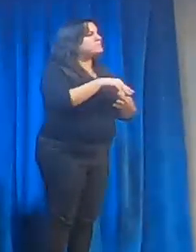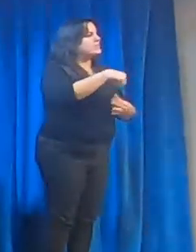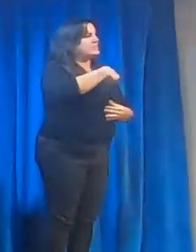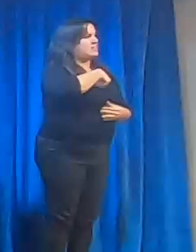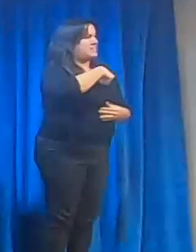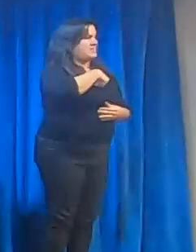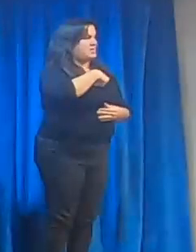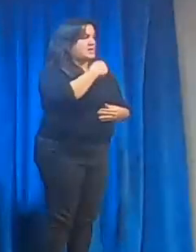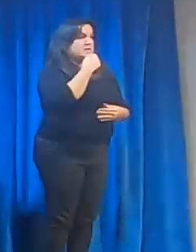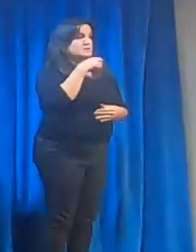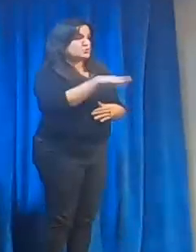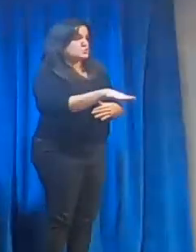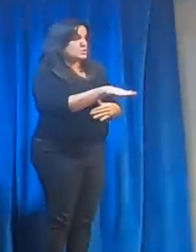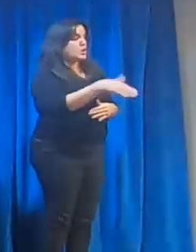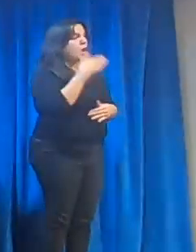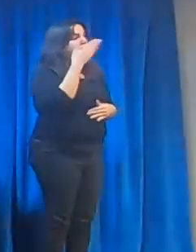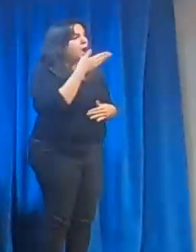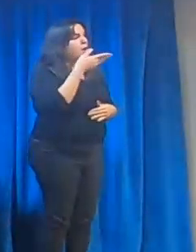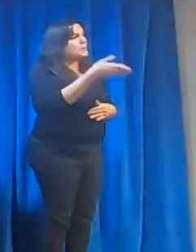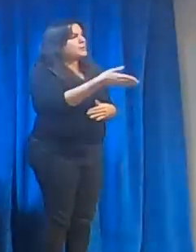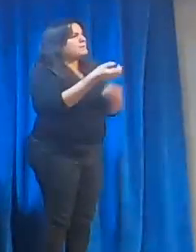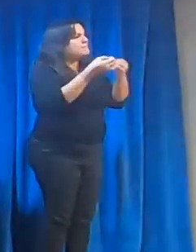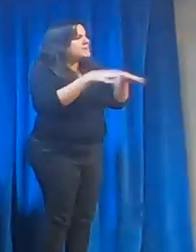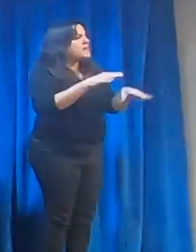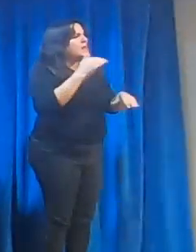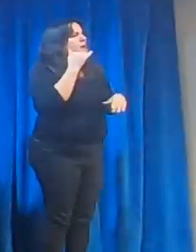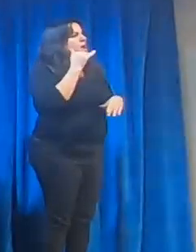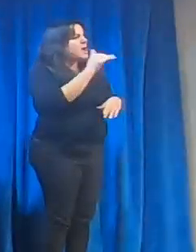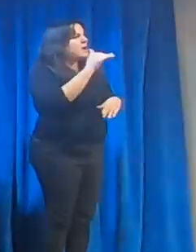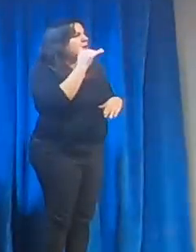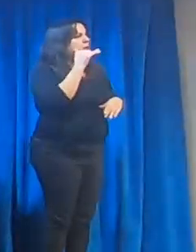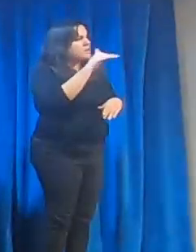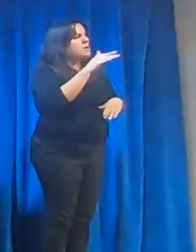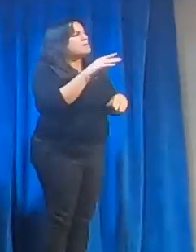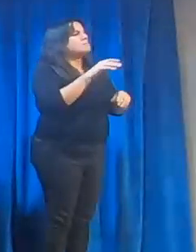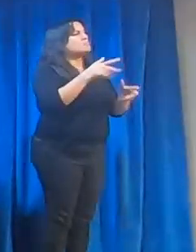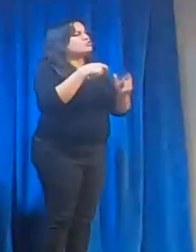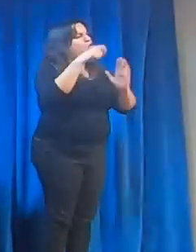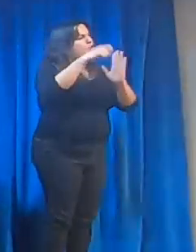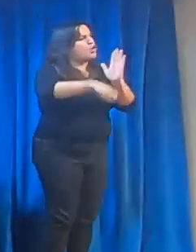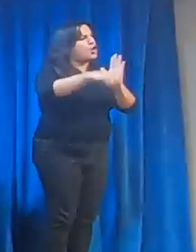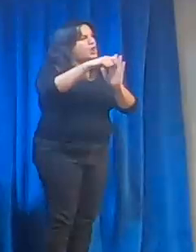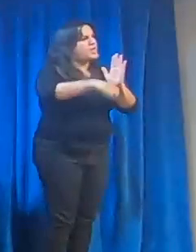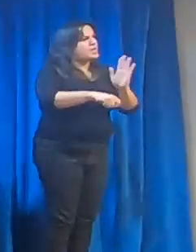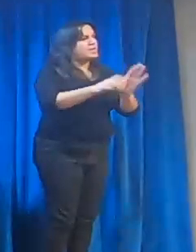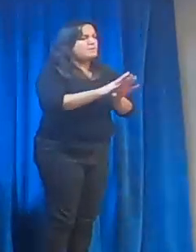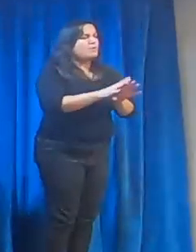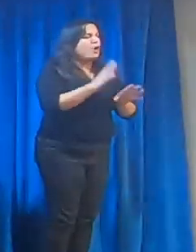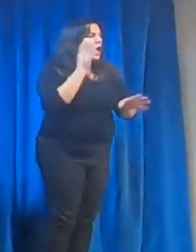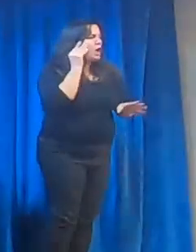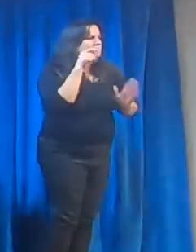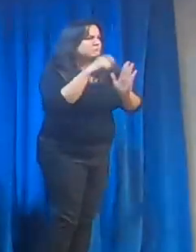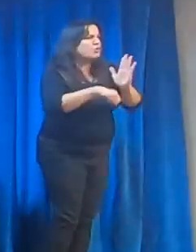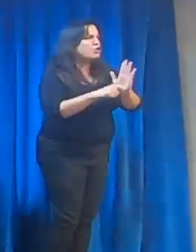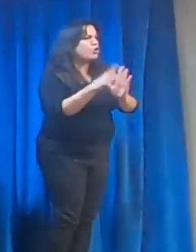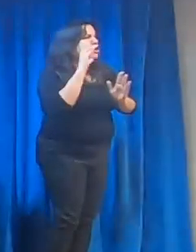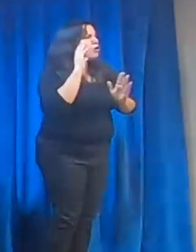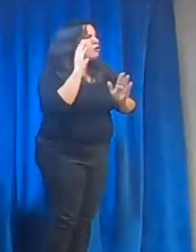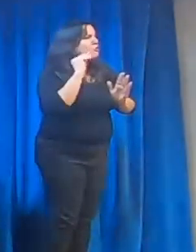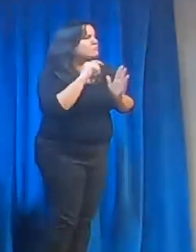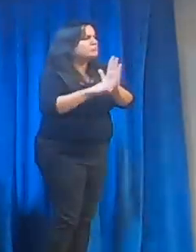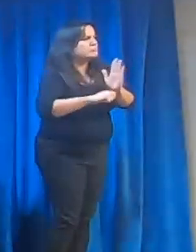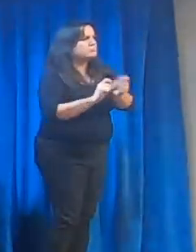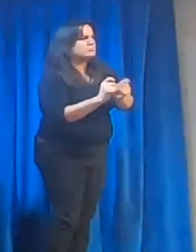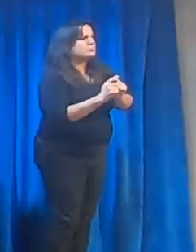eso cuando un niño habla, cuando empieza a hablar, la corrección que hace, ¿no? Si esa escucha correctiva va en contra de